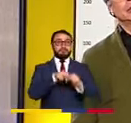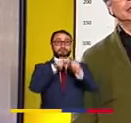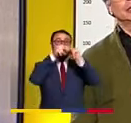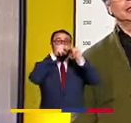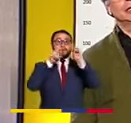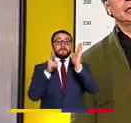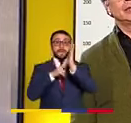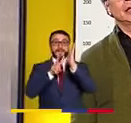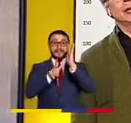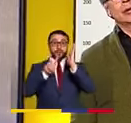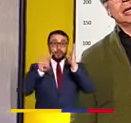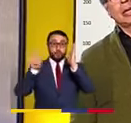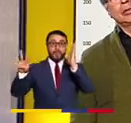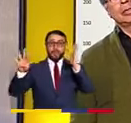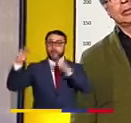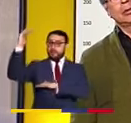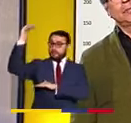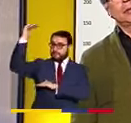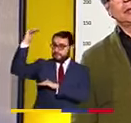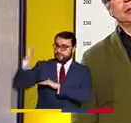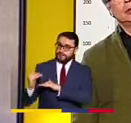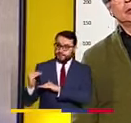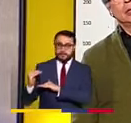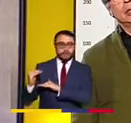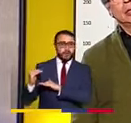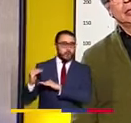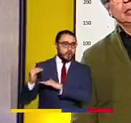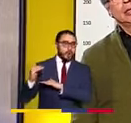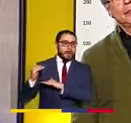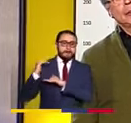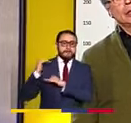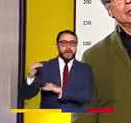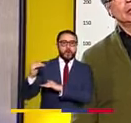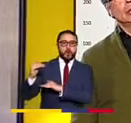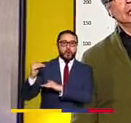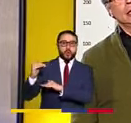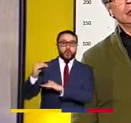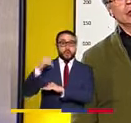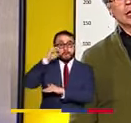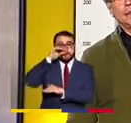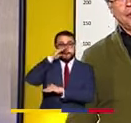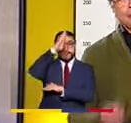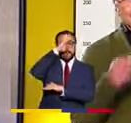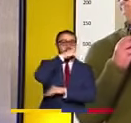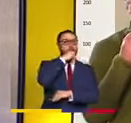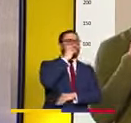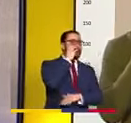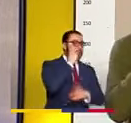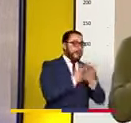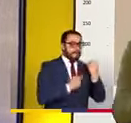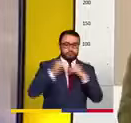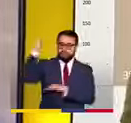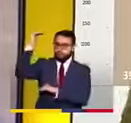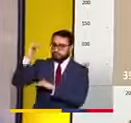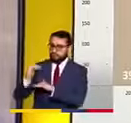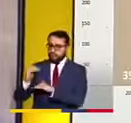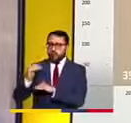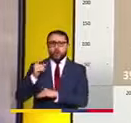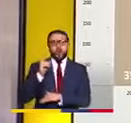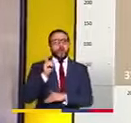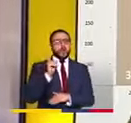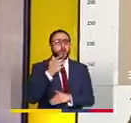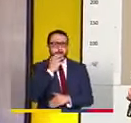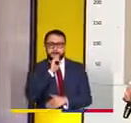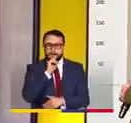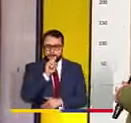se convierte en el menor año de todo el periodo de Petro y de Duque. ¿Por qué creció la desnutrición